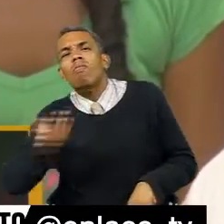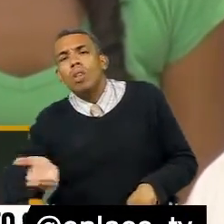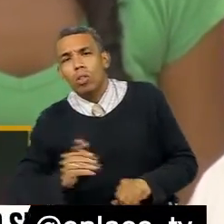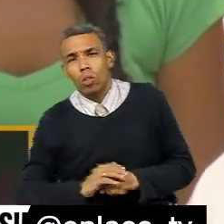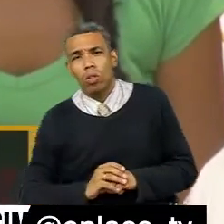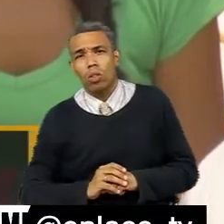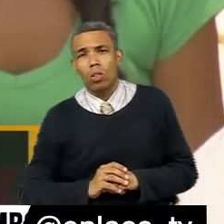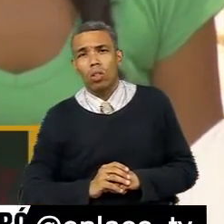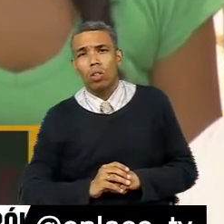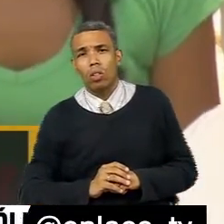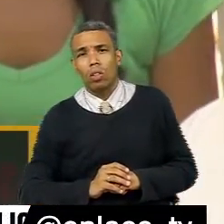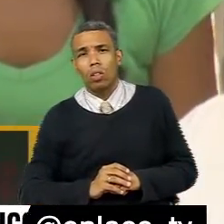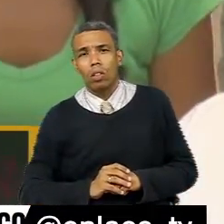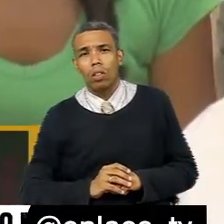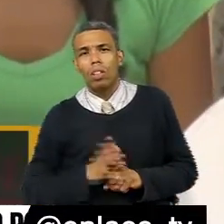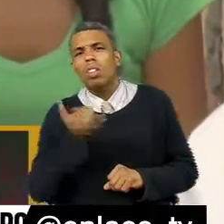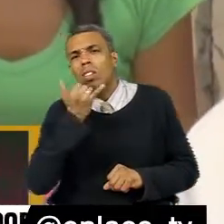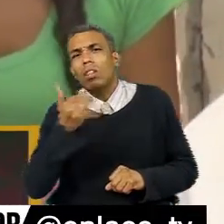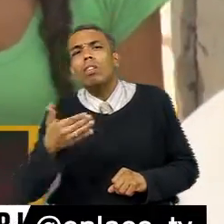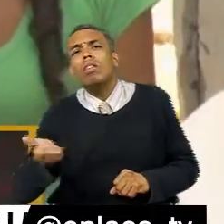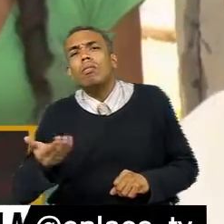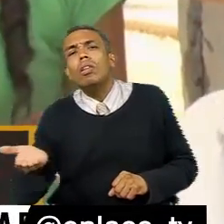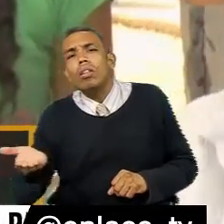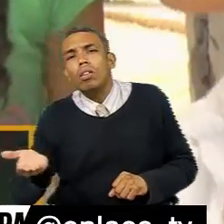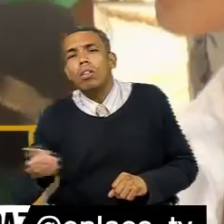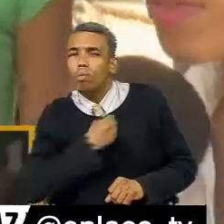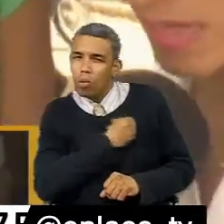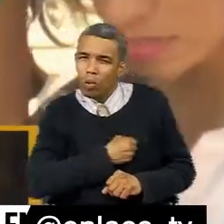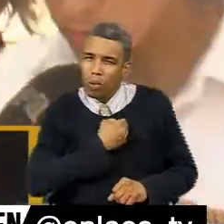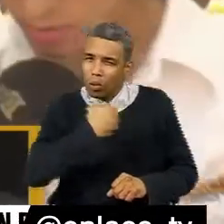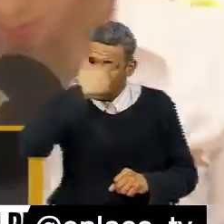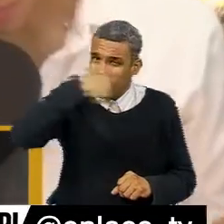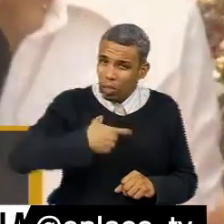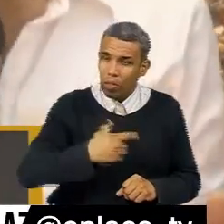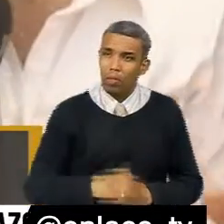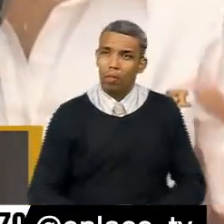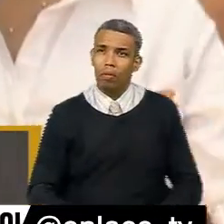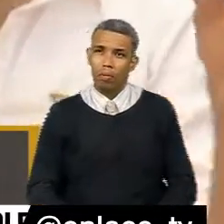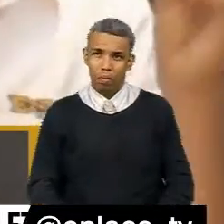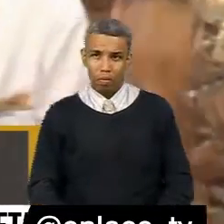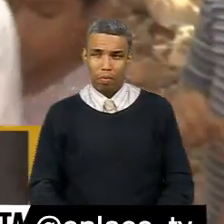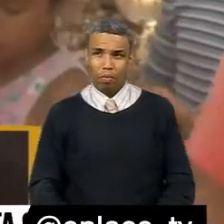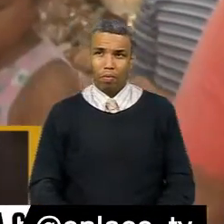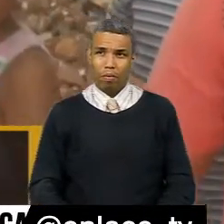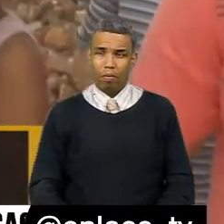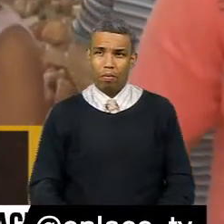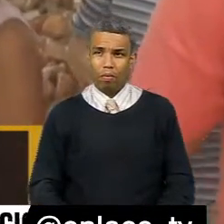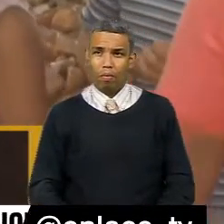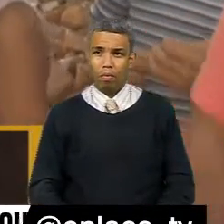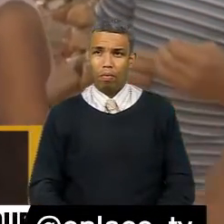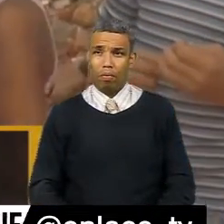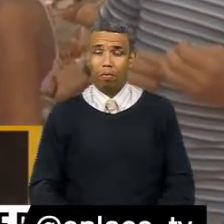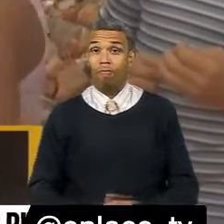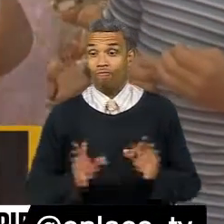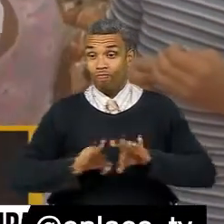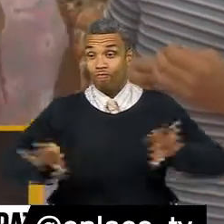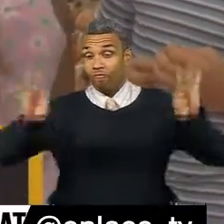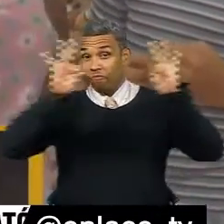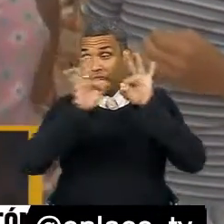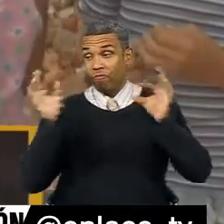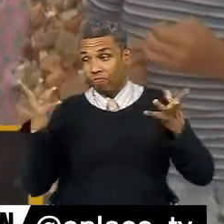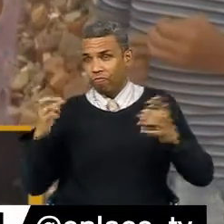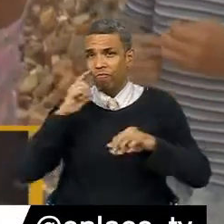ya de acá. Que esto no se quede impune, por favor. Bueno, esta es entonces la petición más importante que piden ellos en este momento.